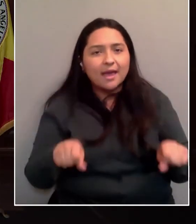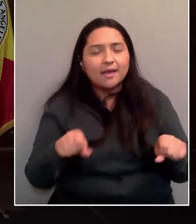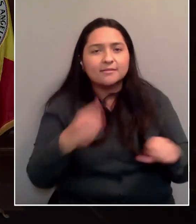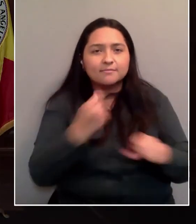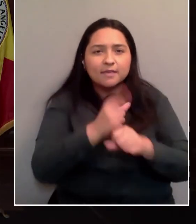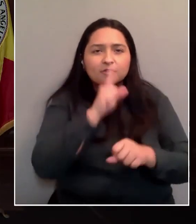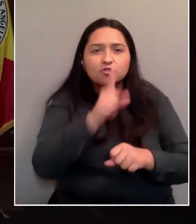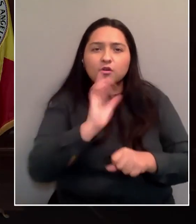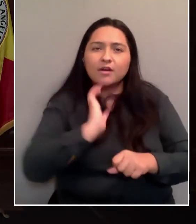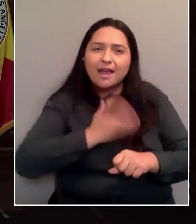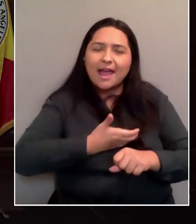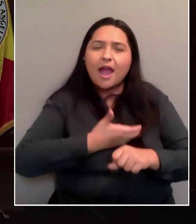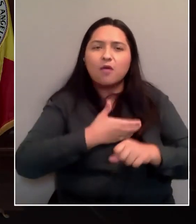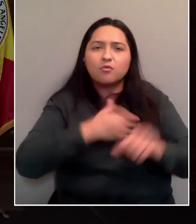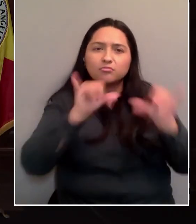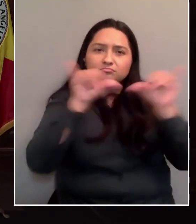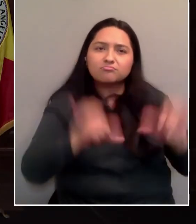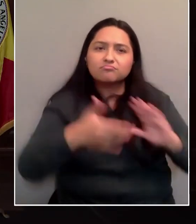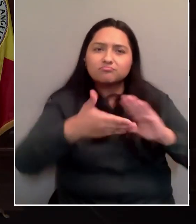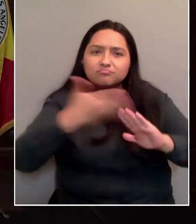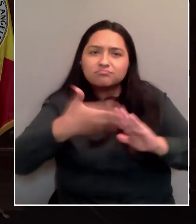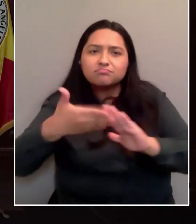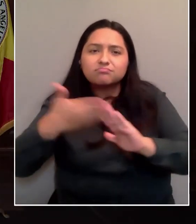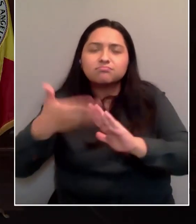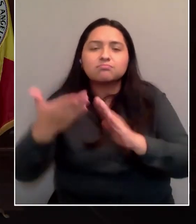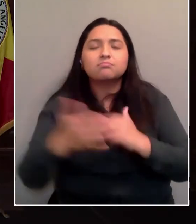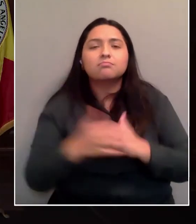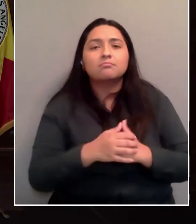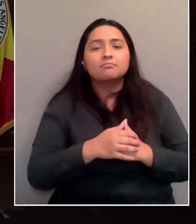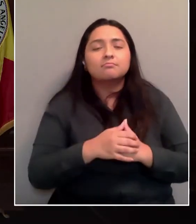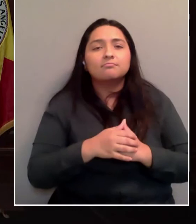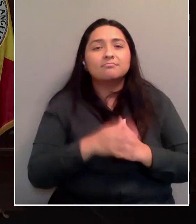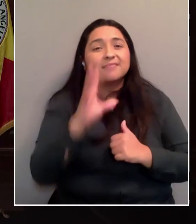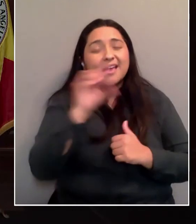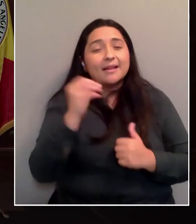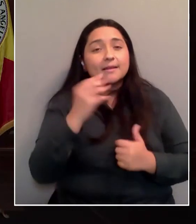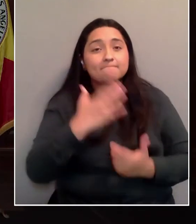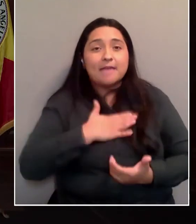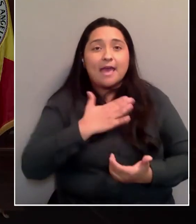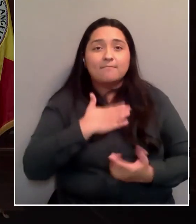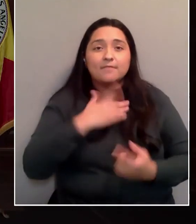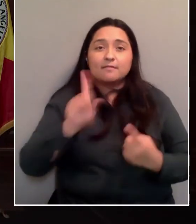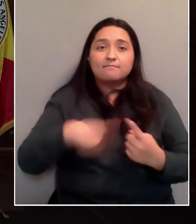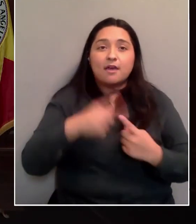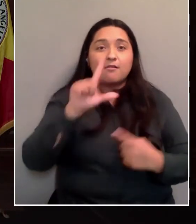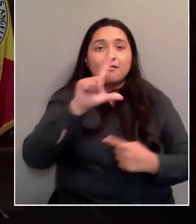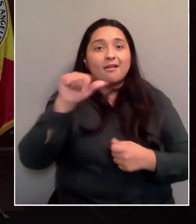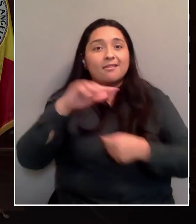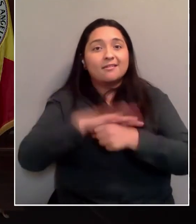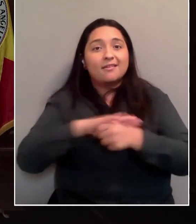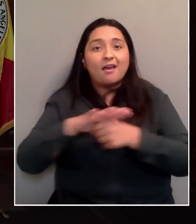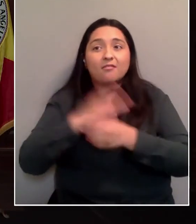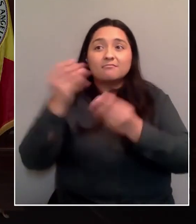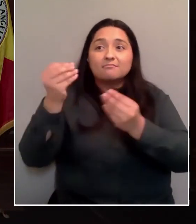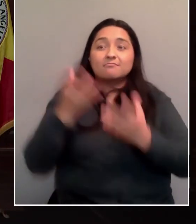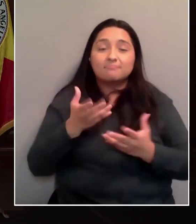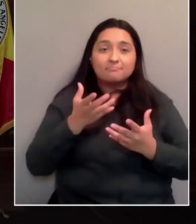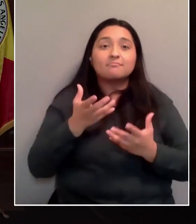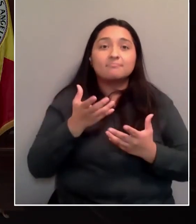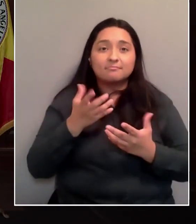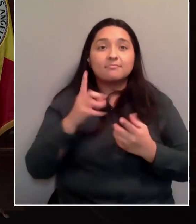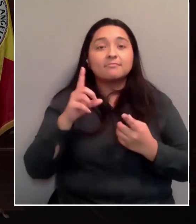Y estoy contento que el Condado de Los Angeles anunció hoy que va a expandir la lista de personas